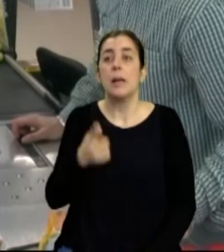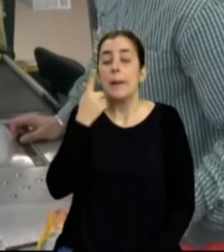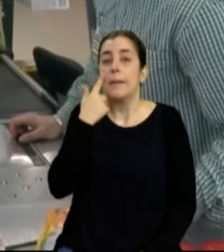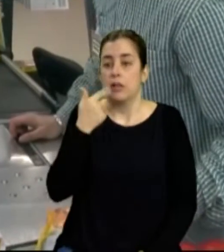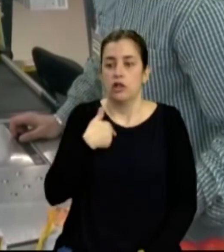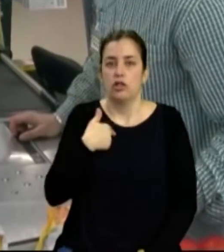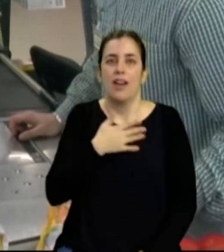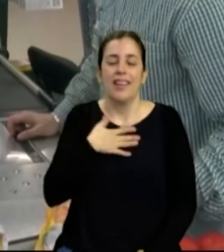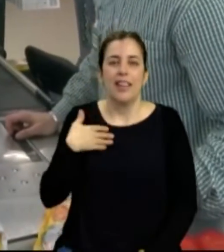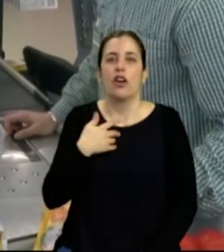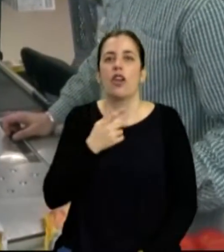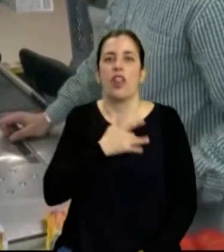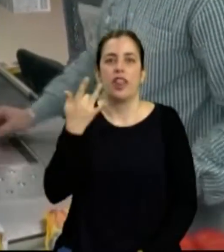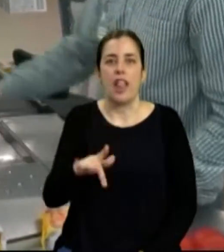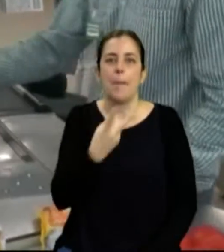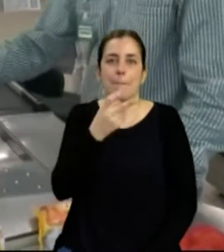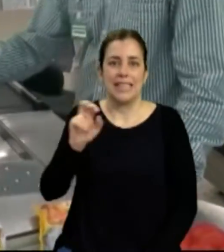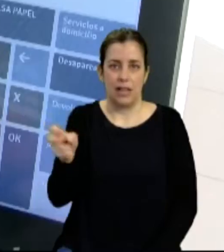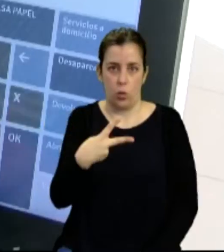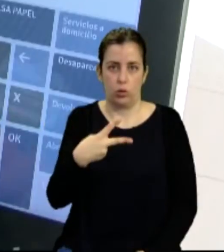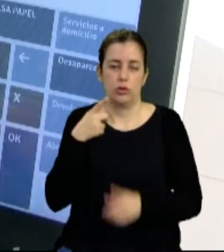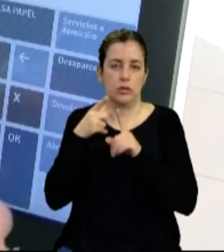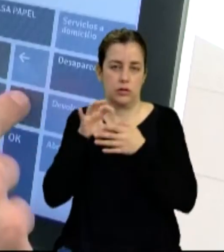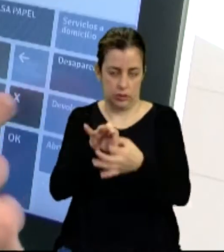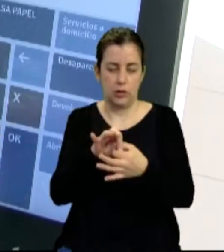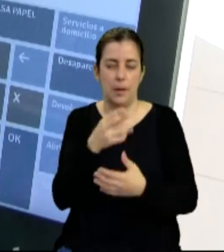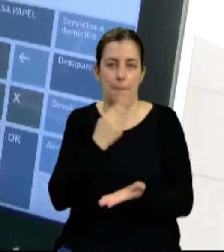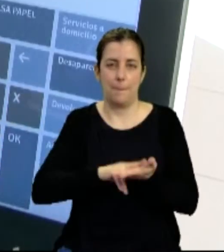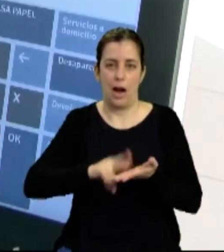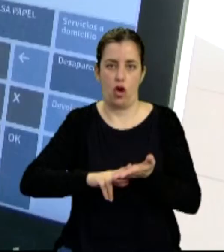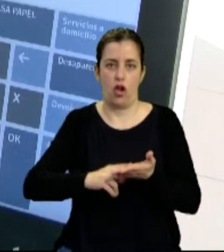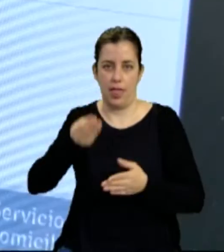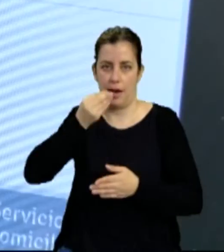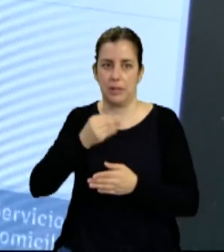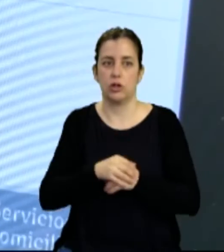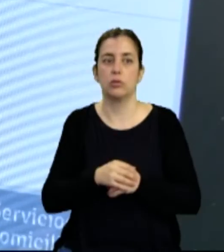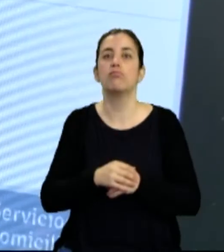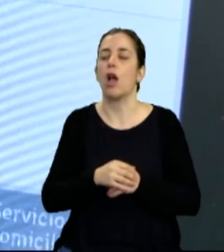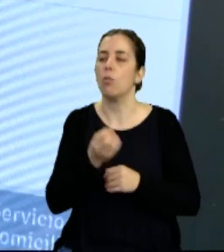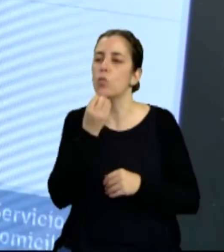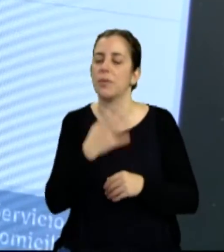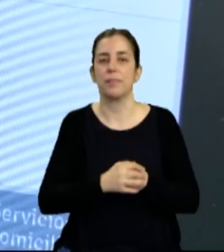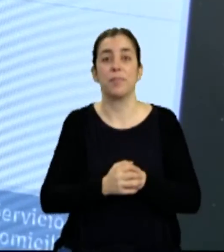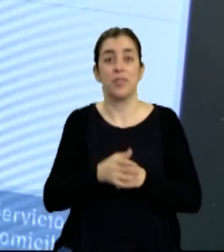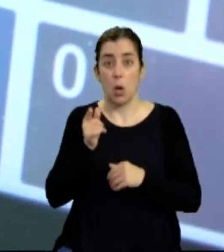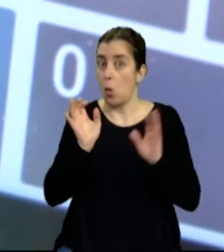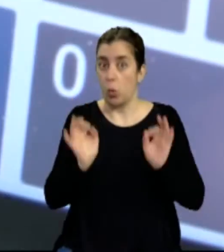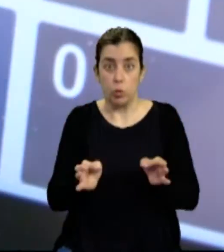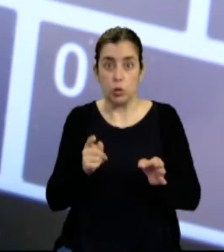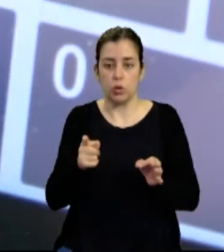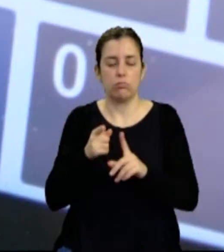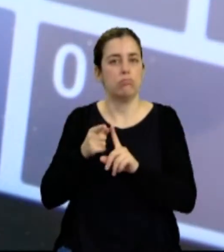recogida, quiero donar 20 euros para el banco de alimentos. Muy bien. Con este simple gesto, el cajero da luz verde a la donación, una cantidad que irá